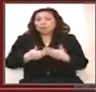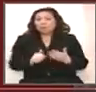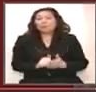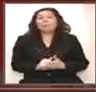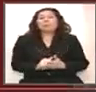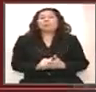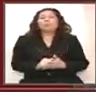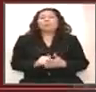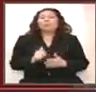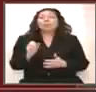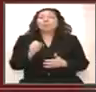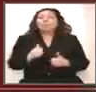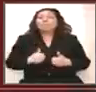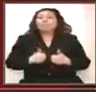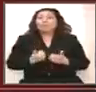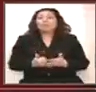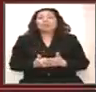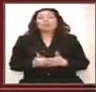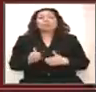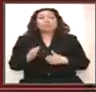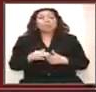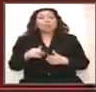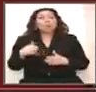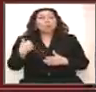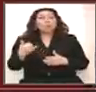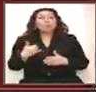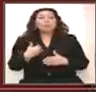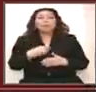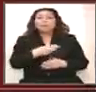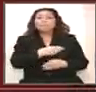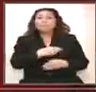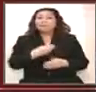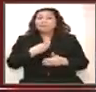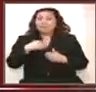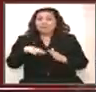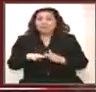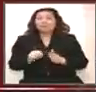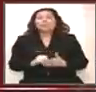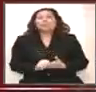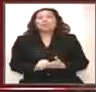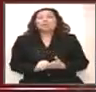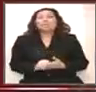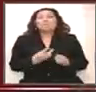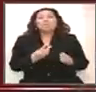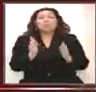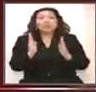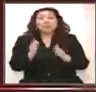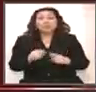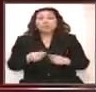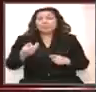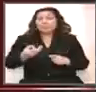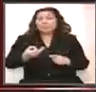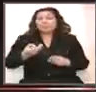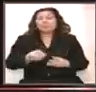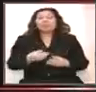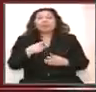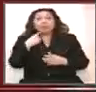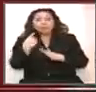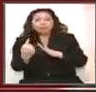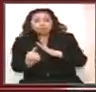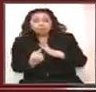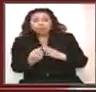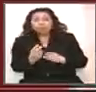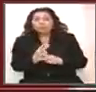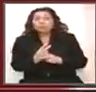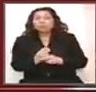Productivos, SOSBIO, sobre emprendimiento juvenil, en el Ministerio del Interior, módulos de atención especializados, patrullaje,